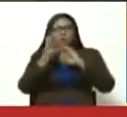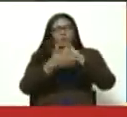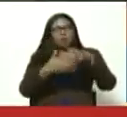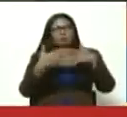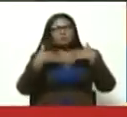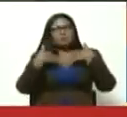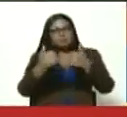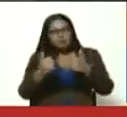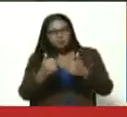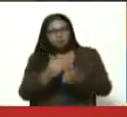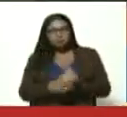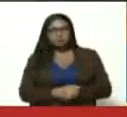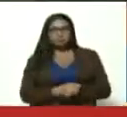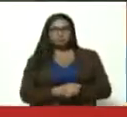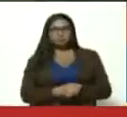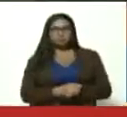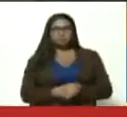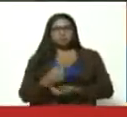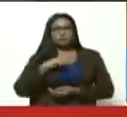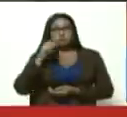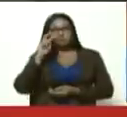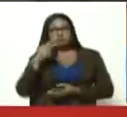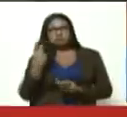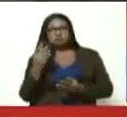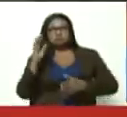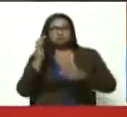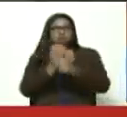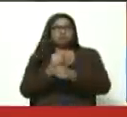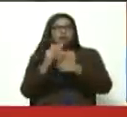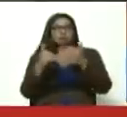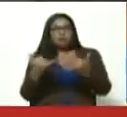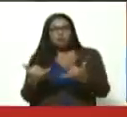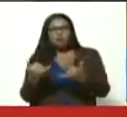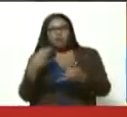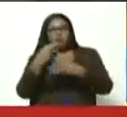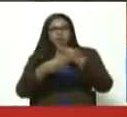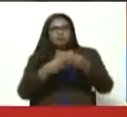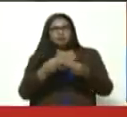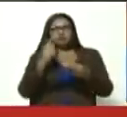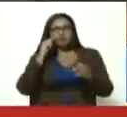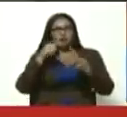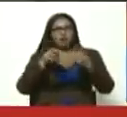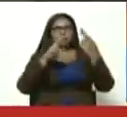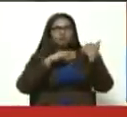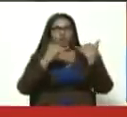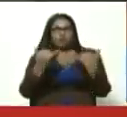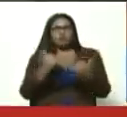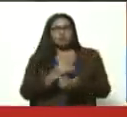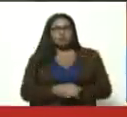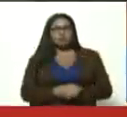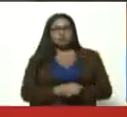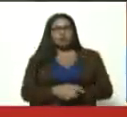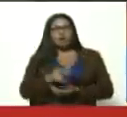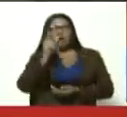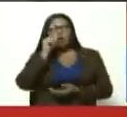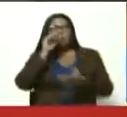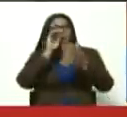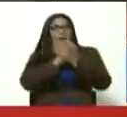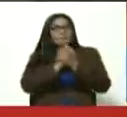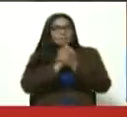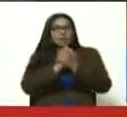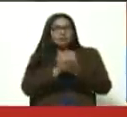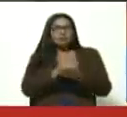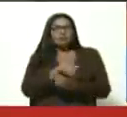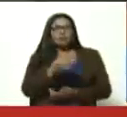salud en ese momento y sin embargo tomó la palabra eso es lo que le corresponde al gran compañero extra